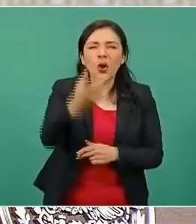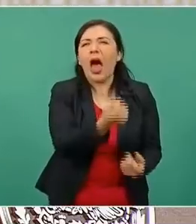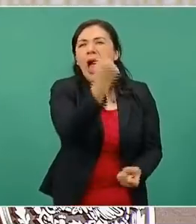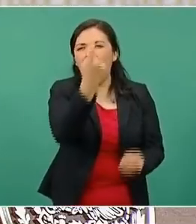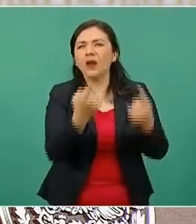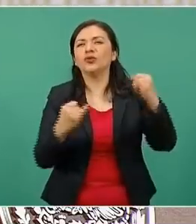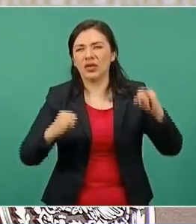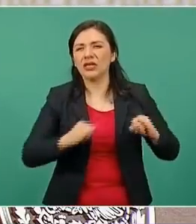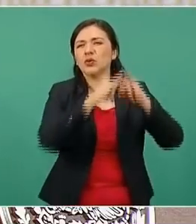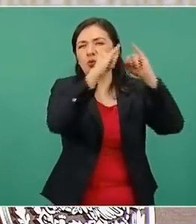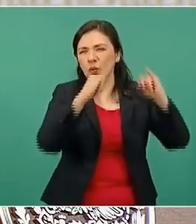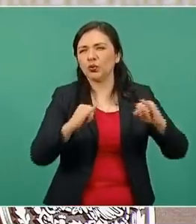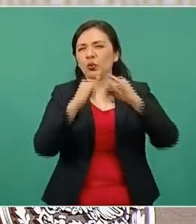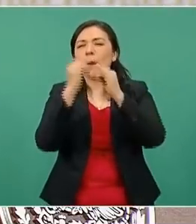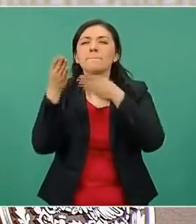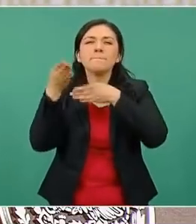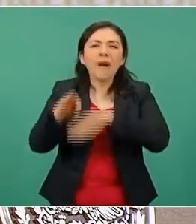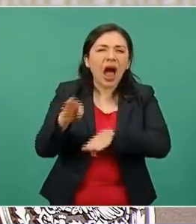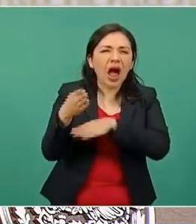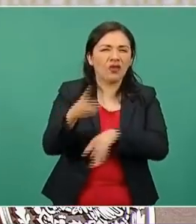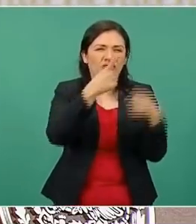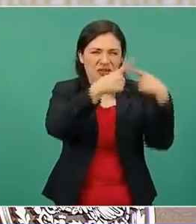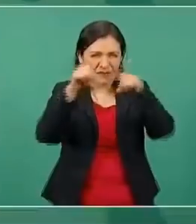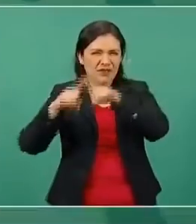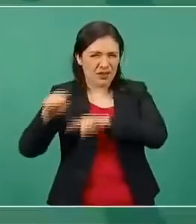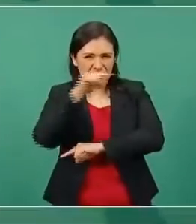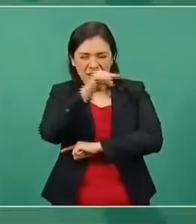instituciones financieras,